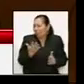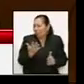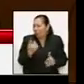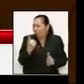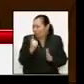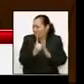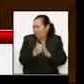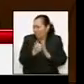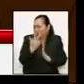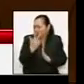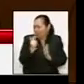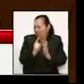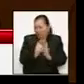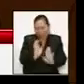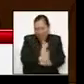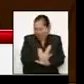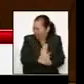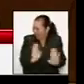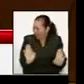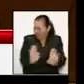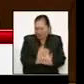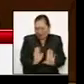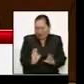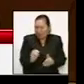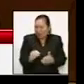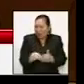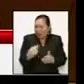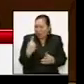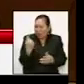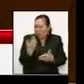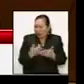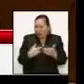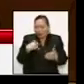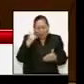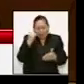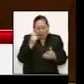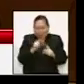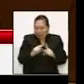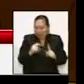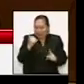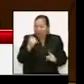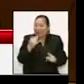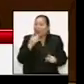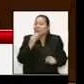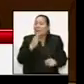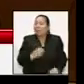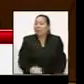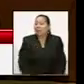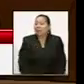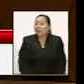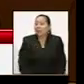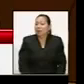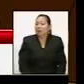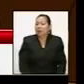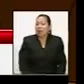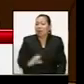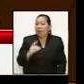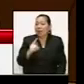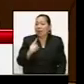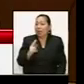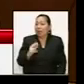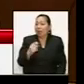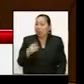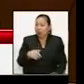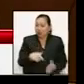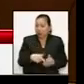de 1:38, nada más. Eso fue mi única participación que he filmado con mi celular. ¿Quién le dio la orden? El comandante Castro. ¿Usted